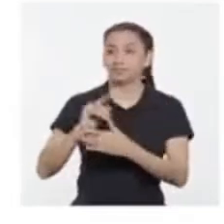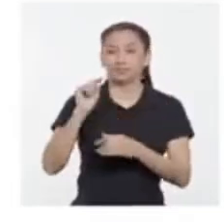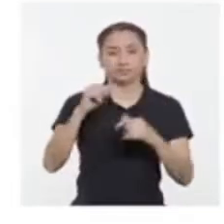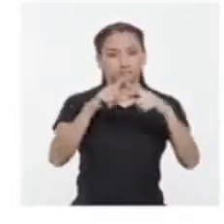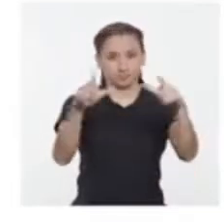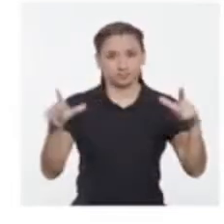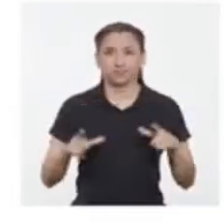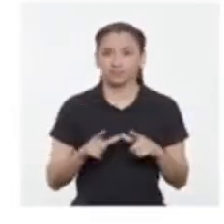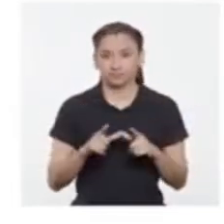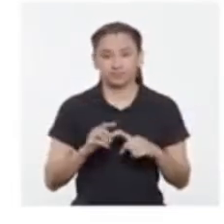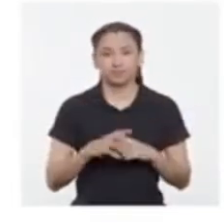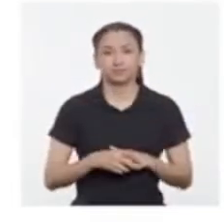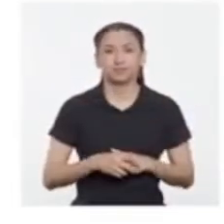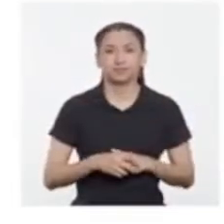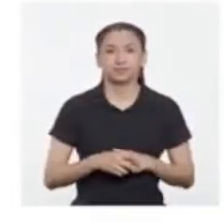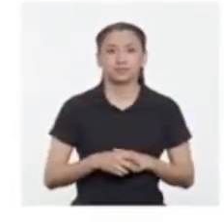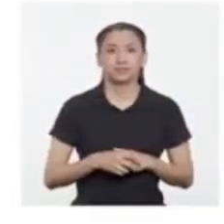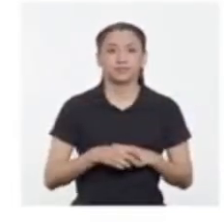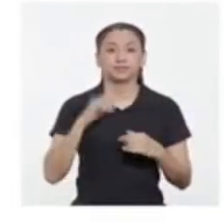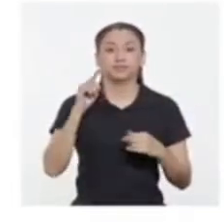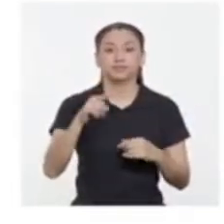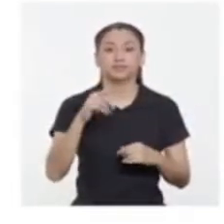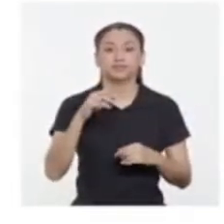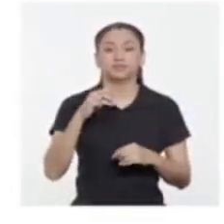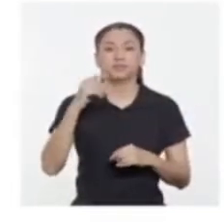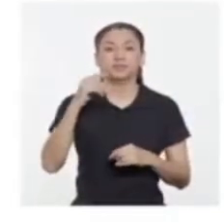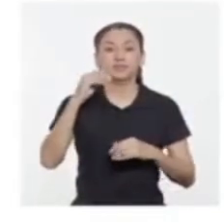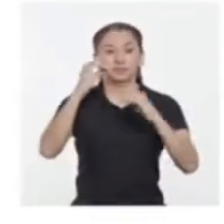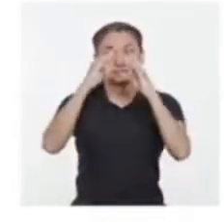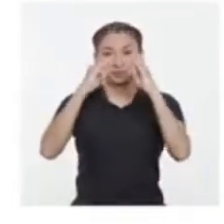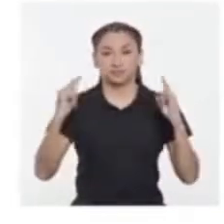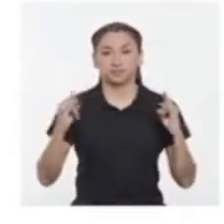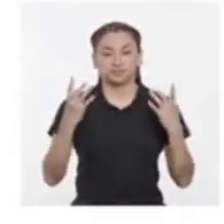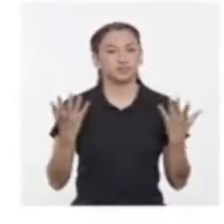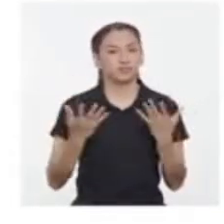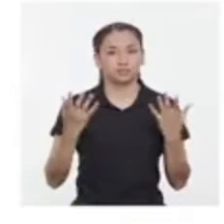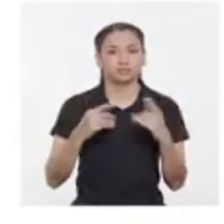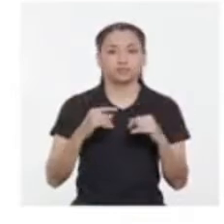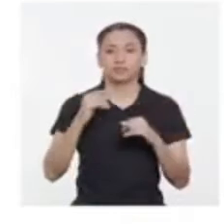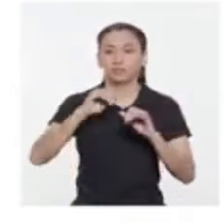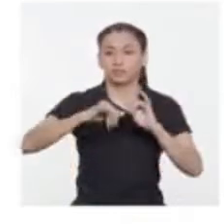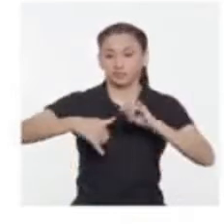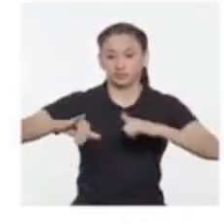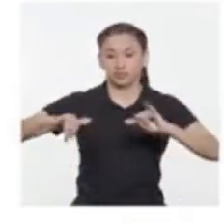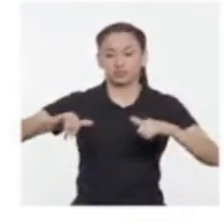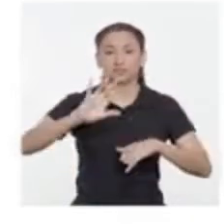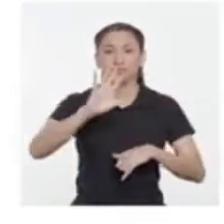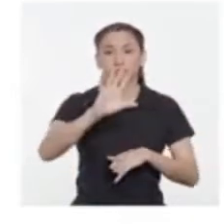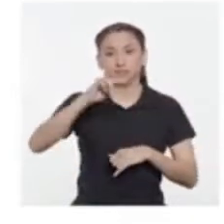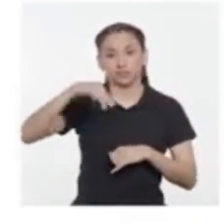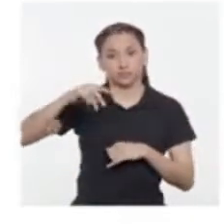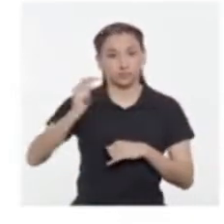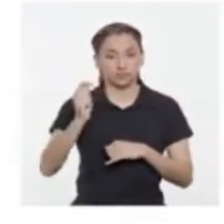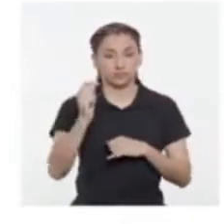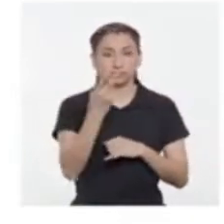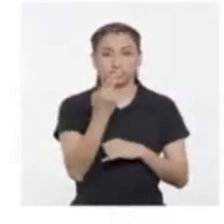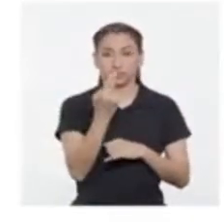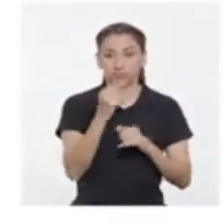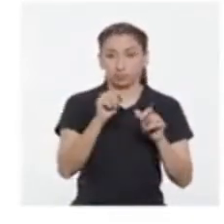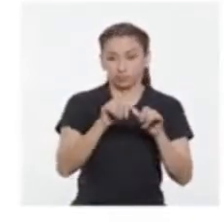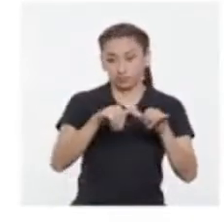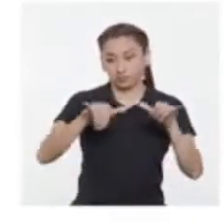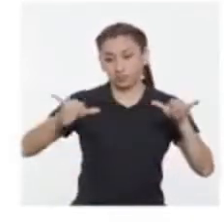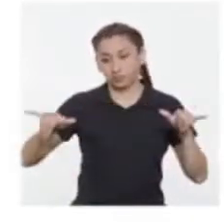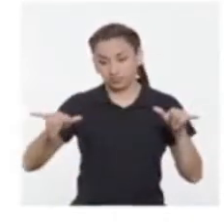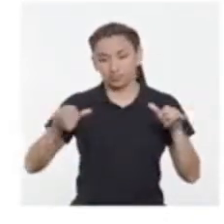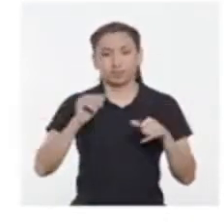a estas infraestructuras. Dicho fitotoldo se va a construir en un terreno de 5 metros de ancho, 12 metros